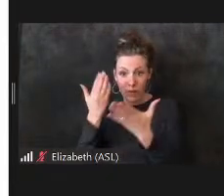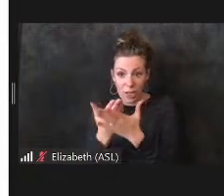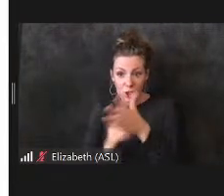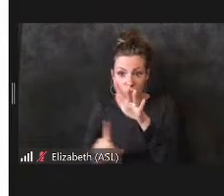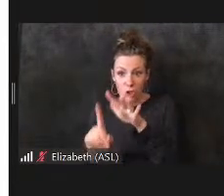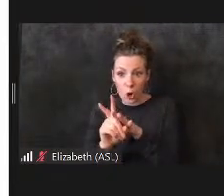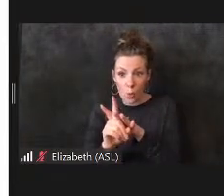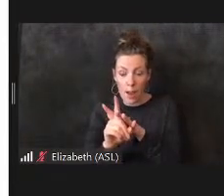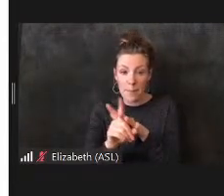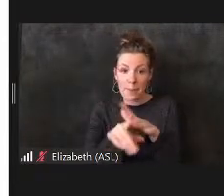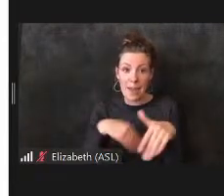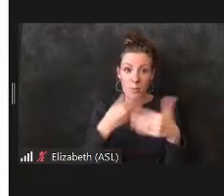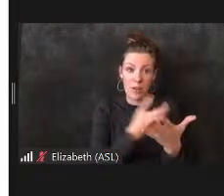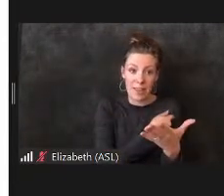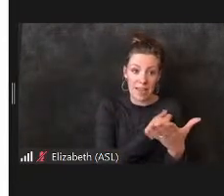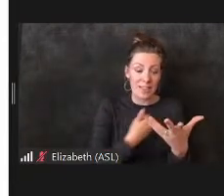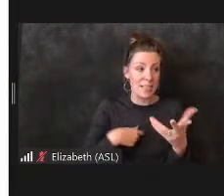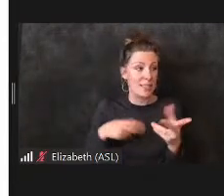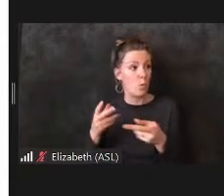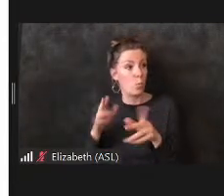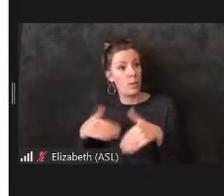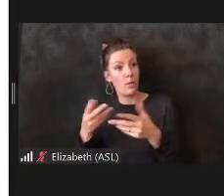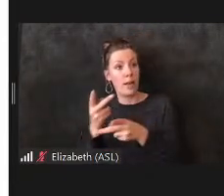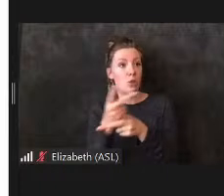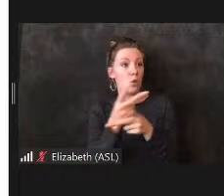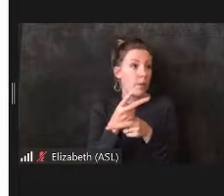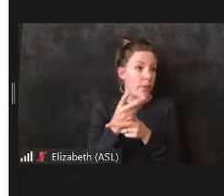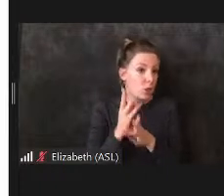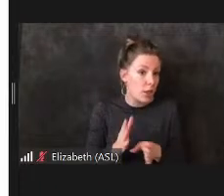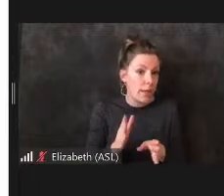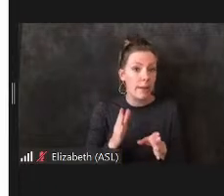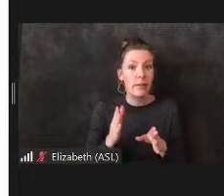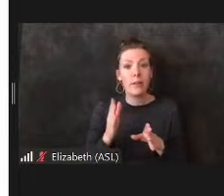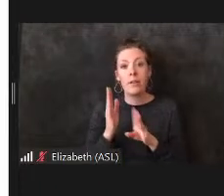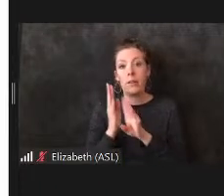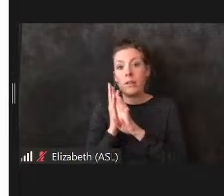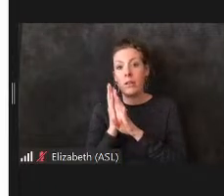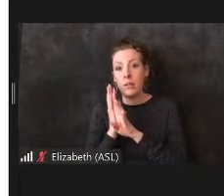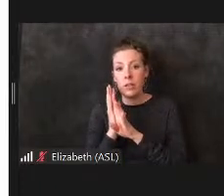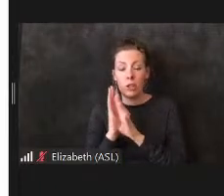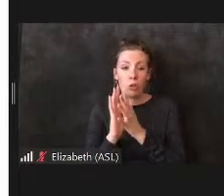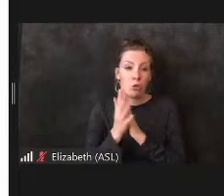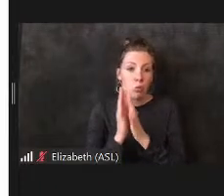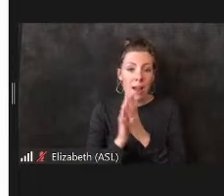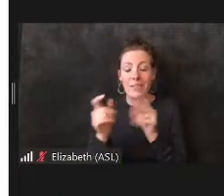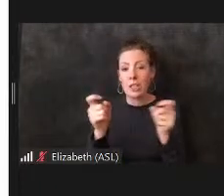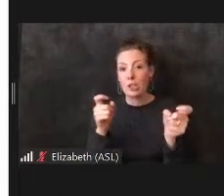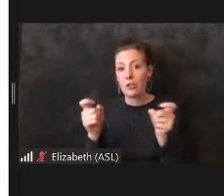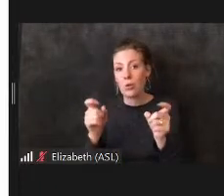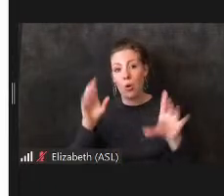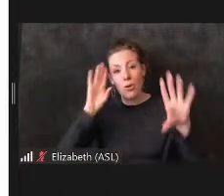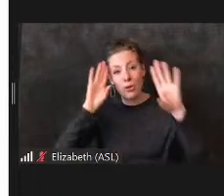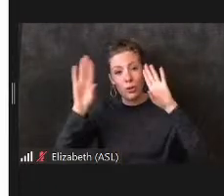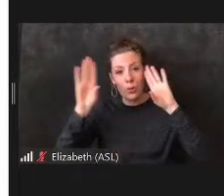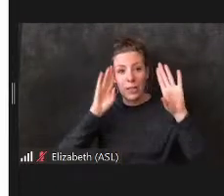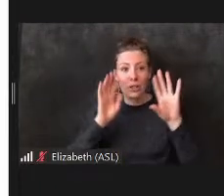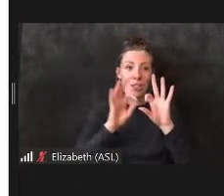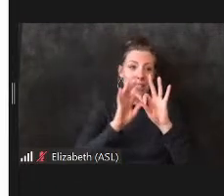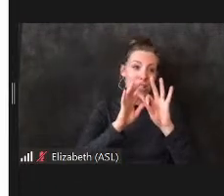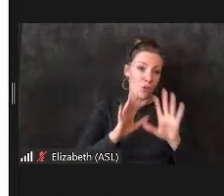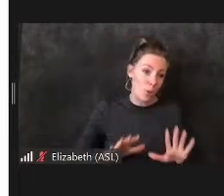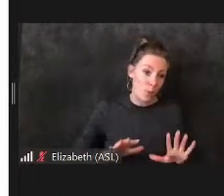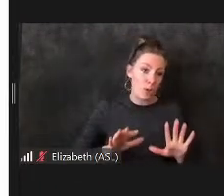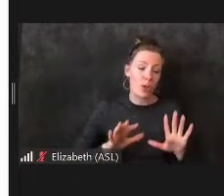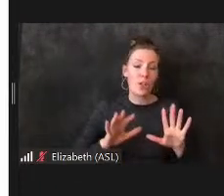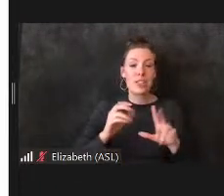Be providing supervision. We will provide. Nosotros vamos a estar proveyendo el control de tráfico, las personas que nos saludan